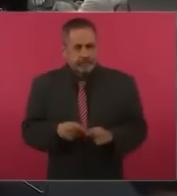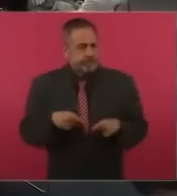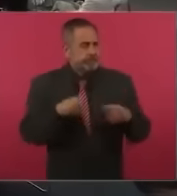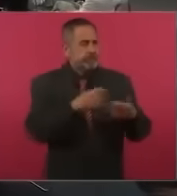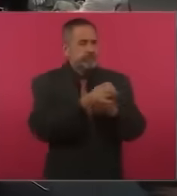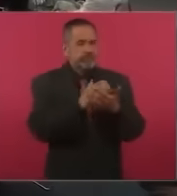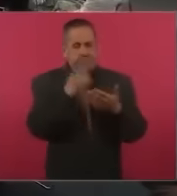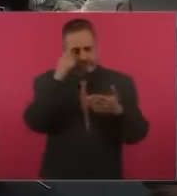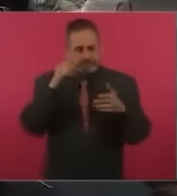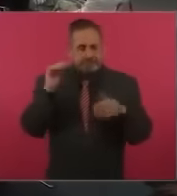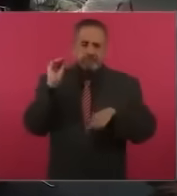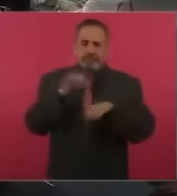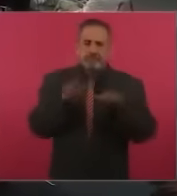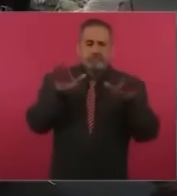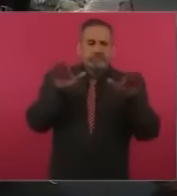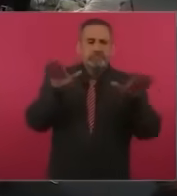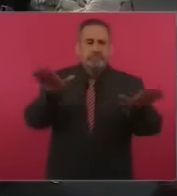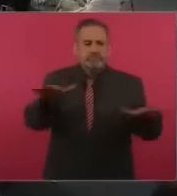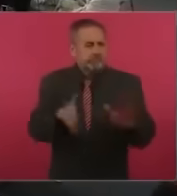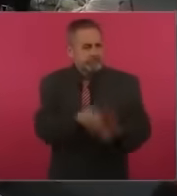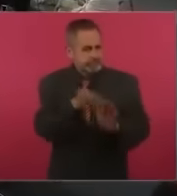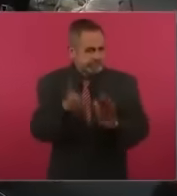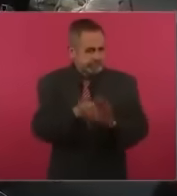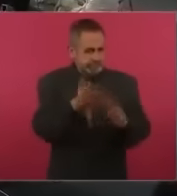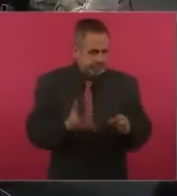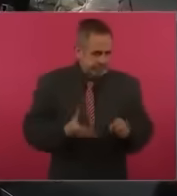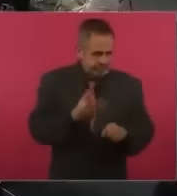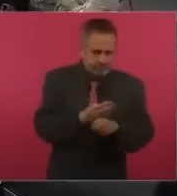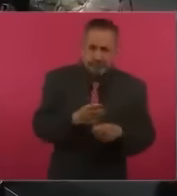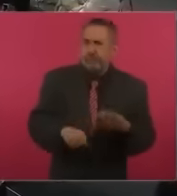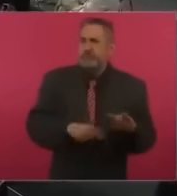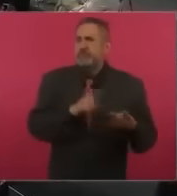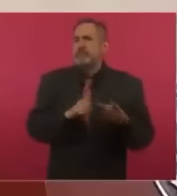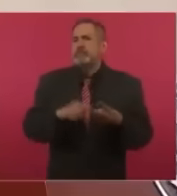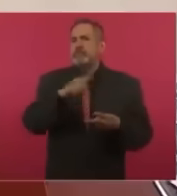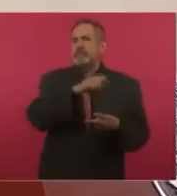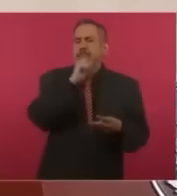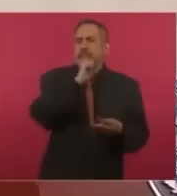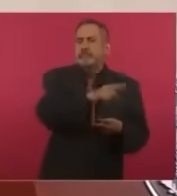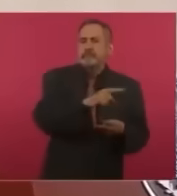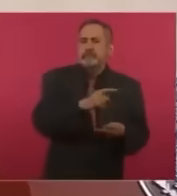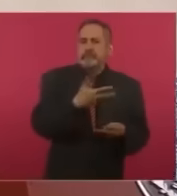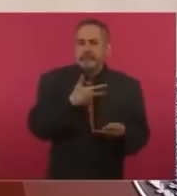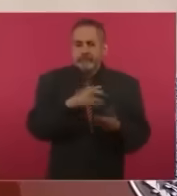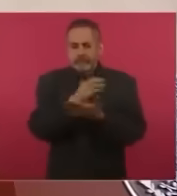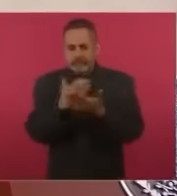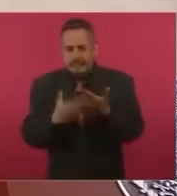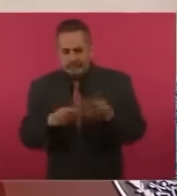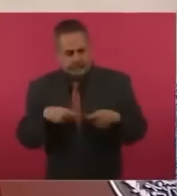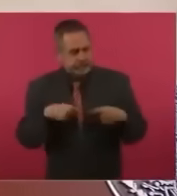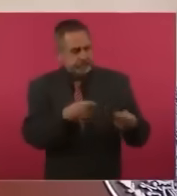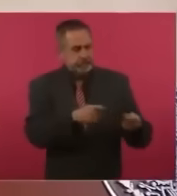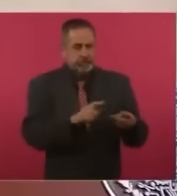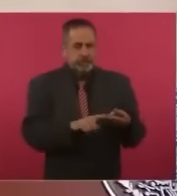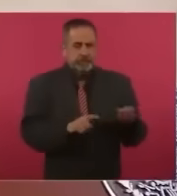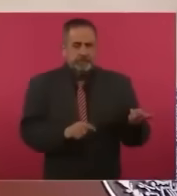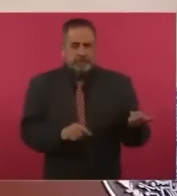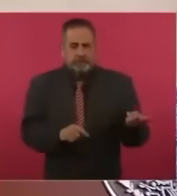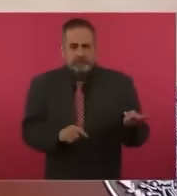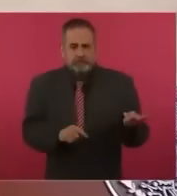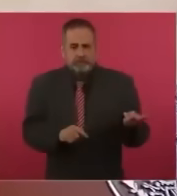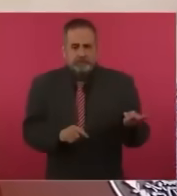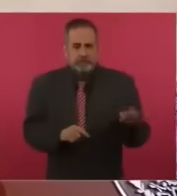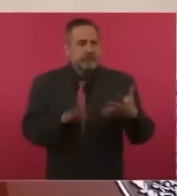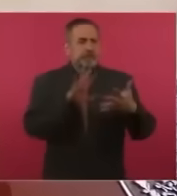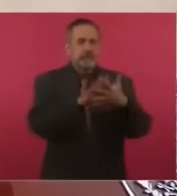no es un jueguito más menos una grasada es la exhibición contundente sin afeites de la